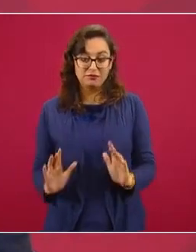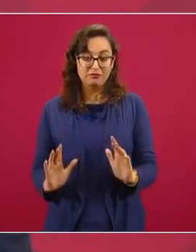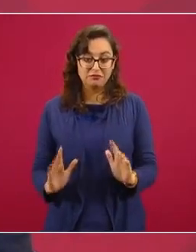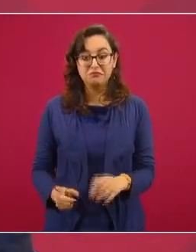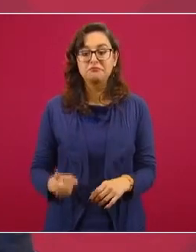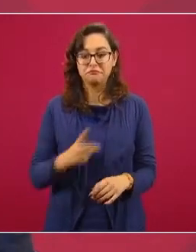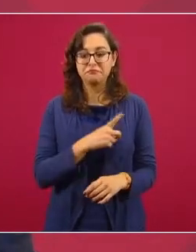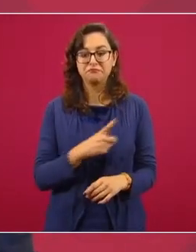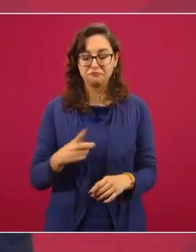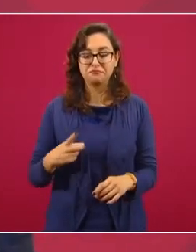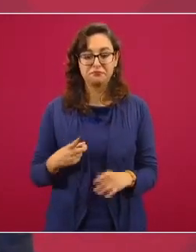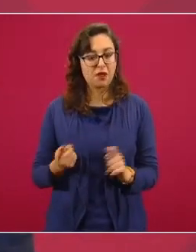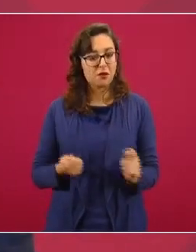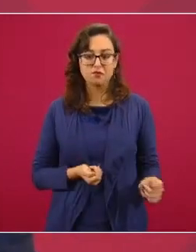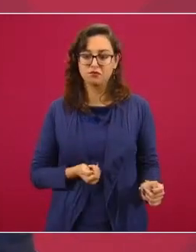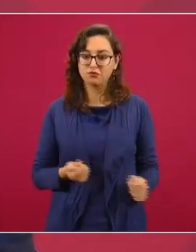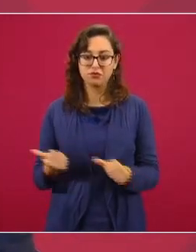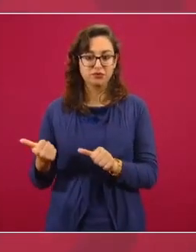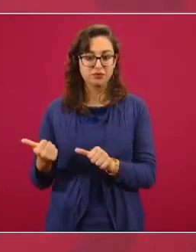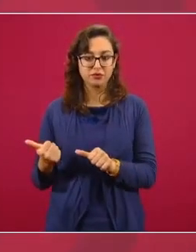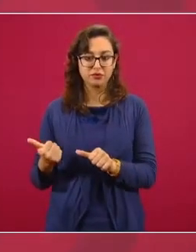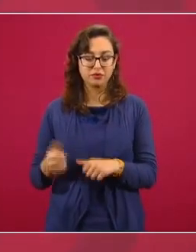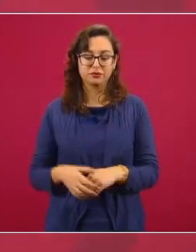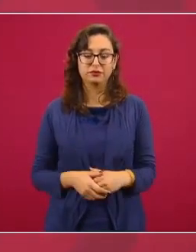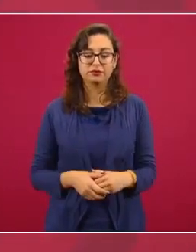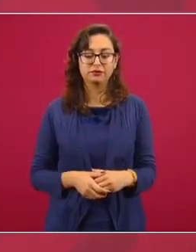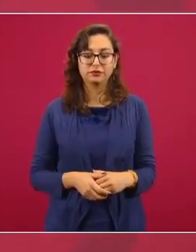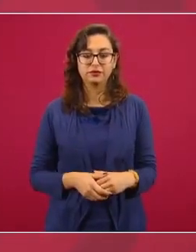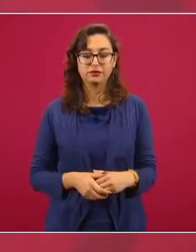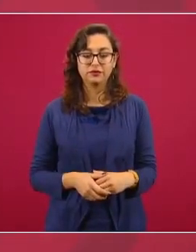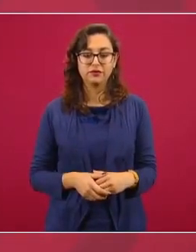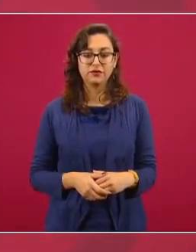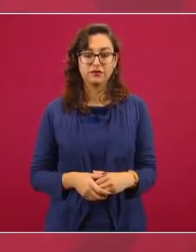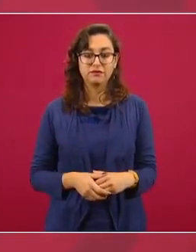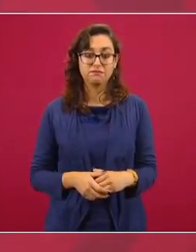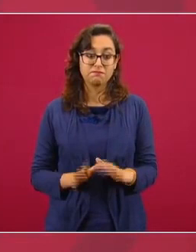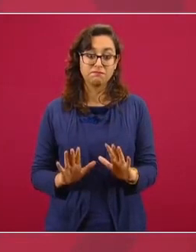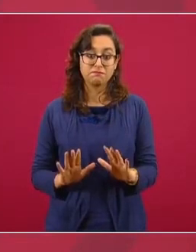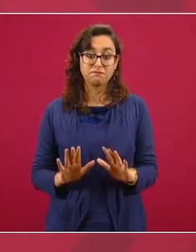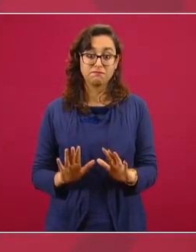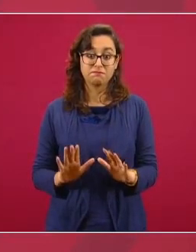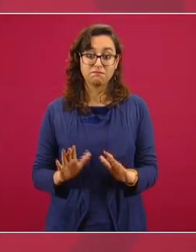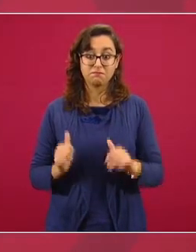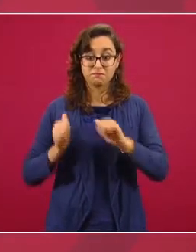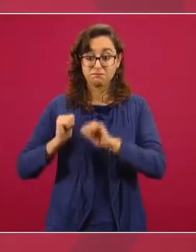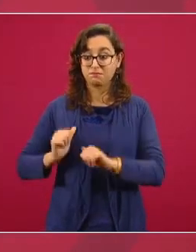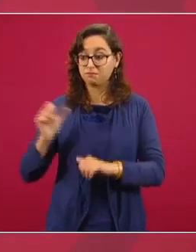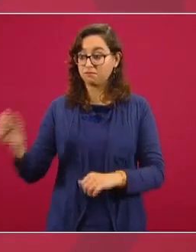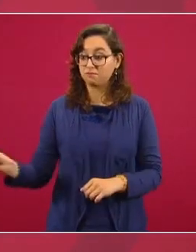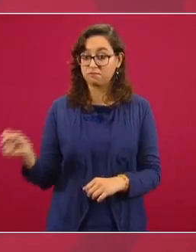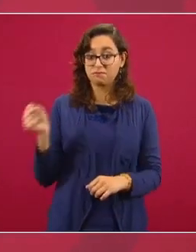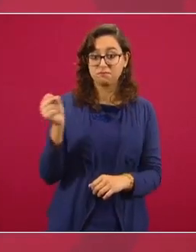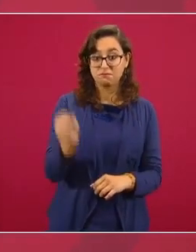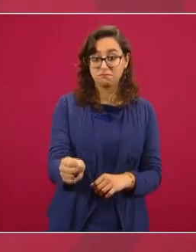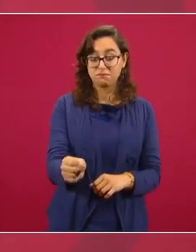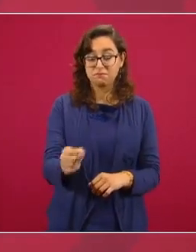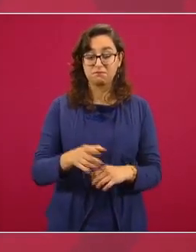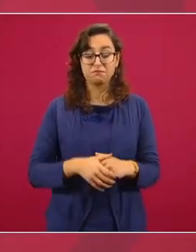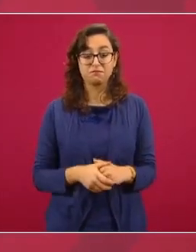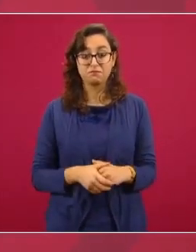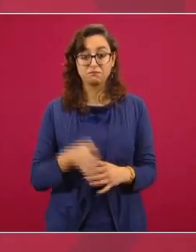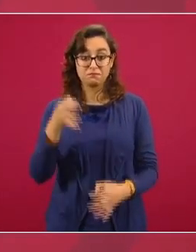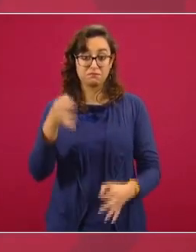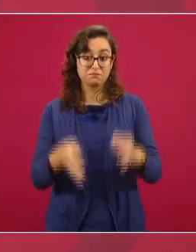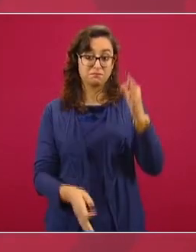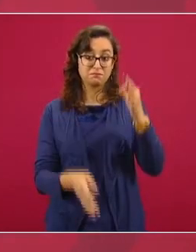que ser retirado y puesto a disposición de la autoridad competente,